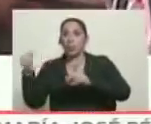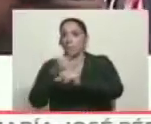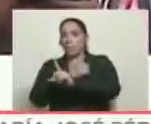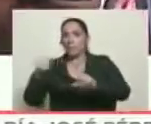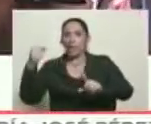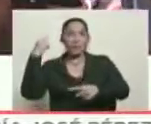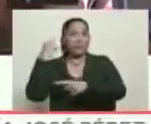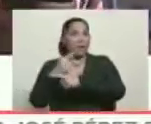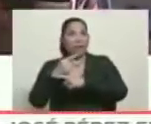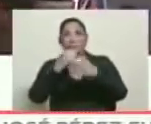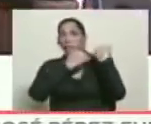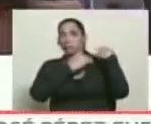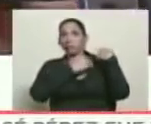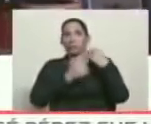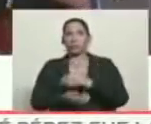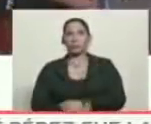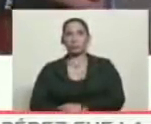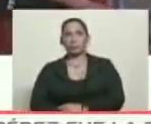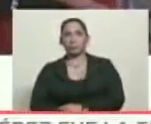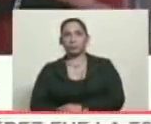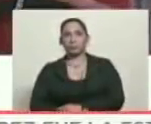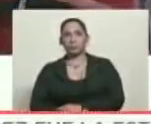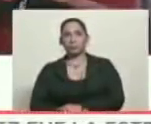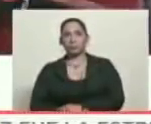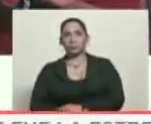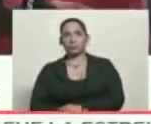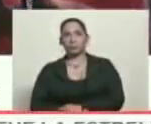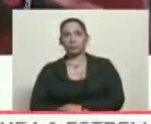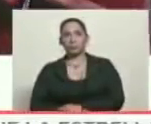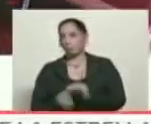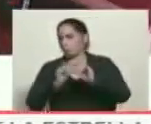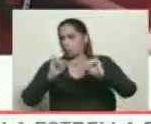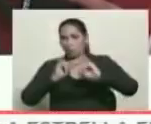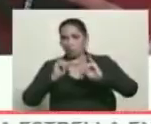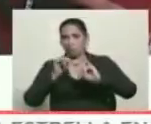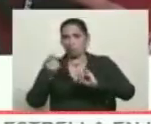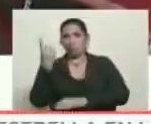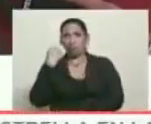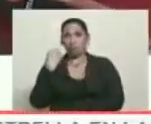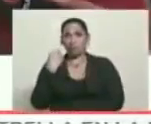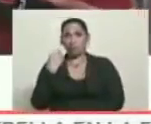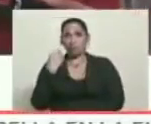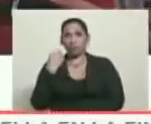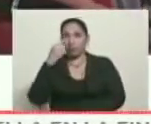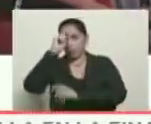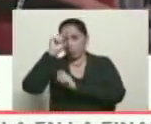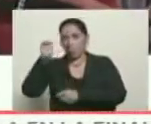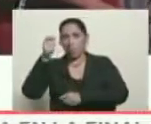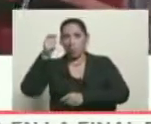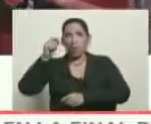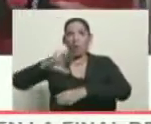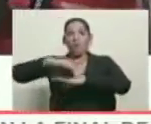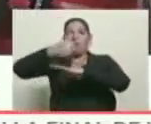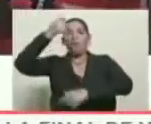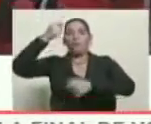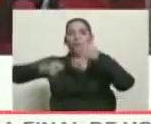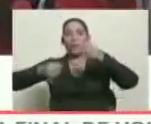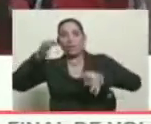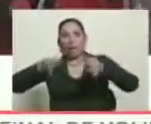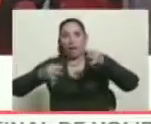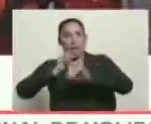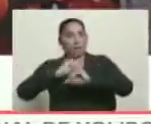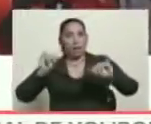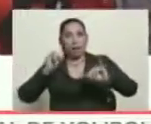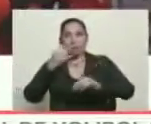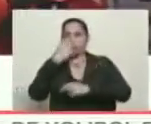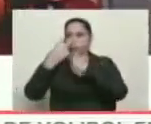tiene que haber responsabilidad. ¿Cómo hacer para que siga? Ayer fue designado un grupo de fiscales, los tribunales están activados,